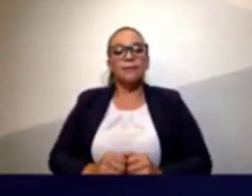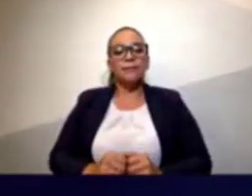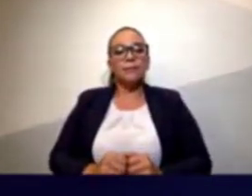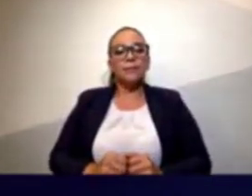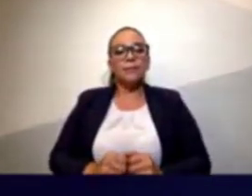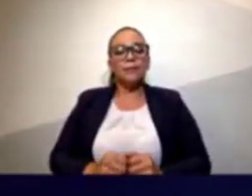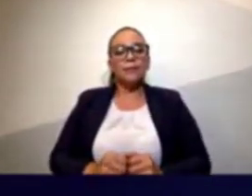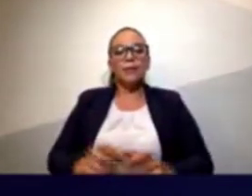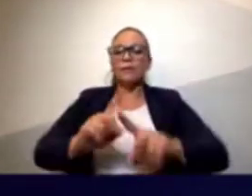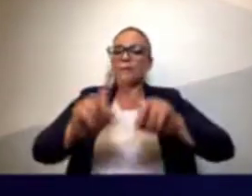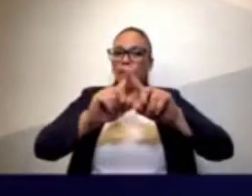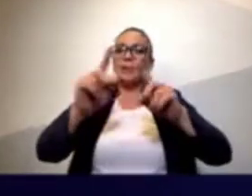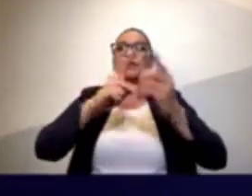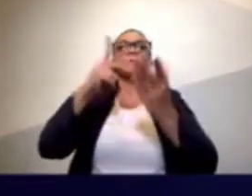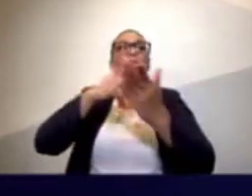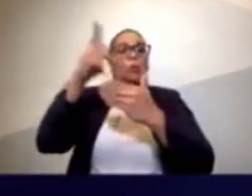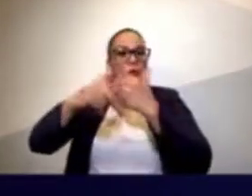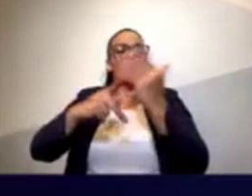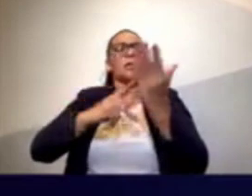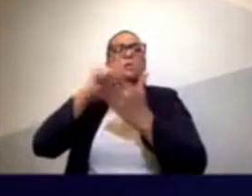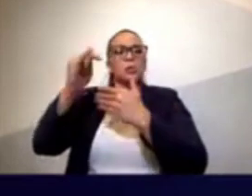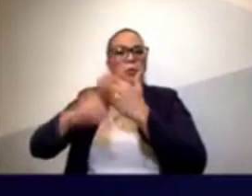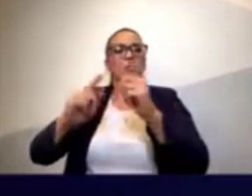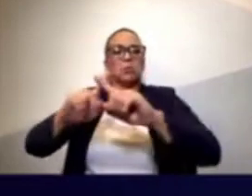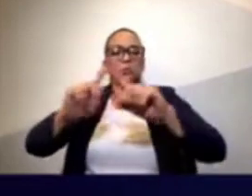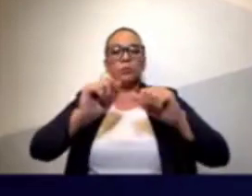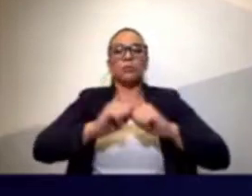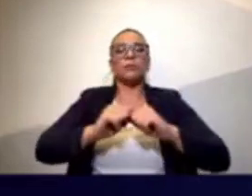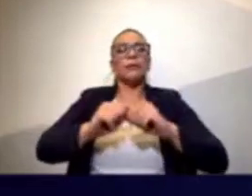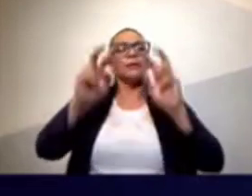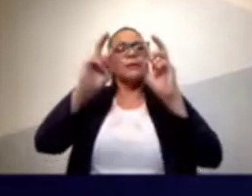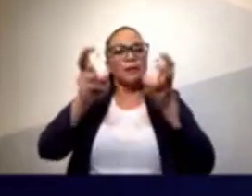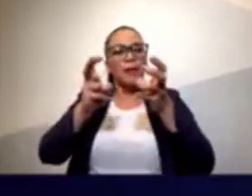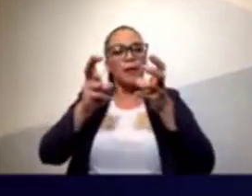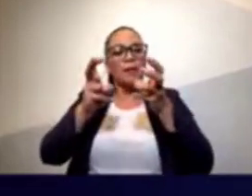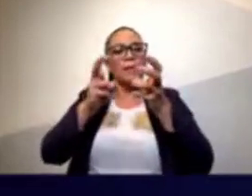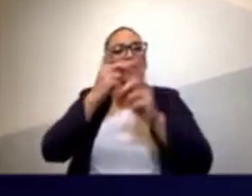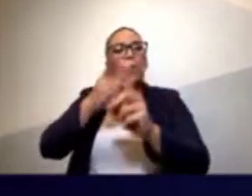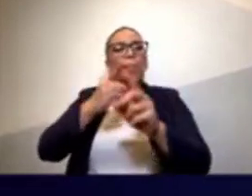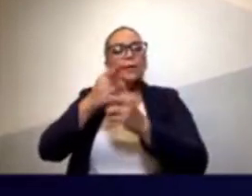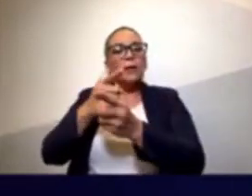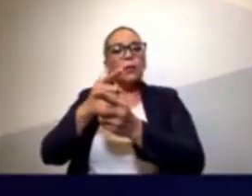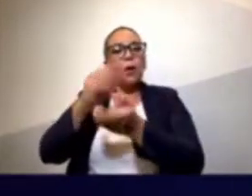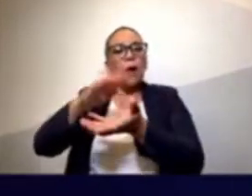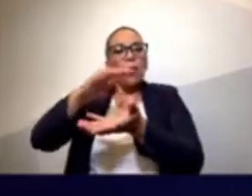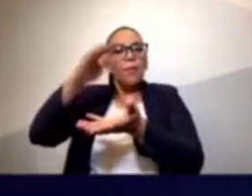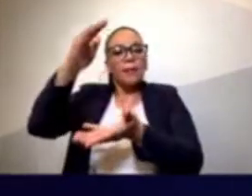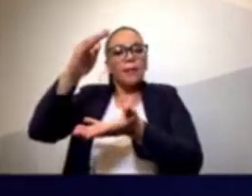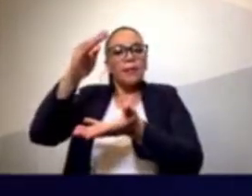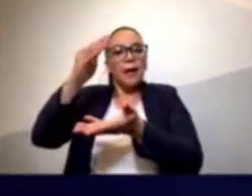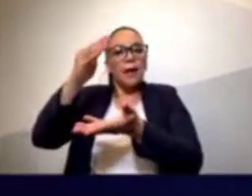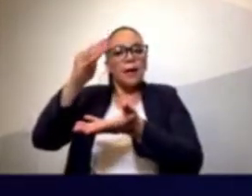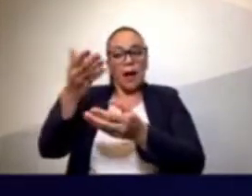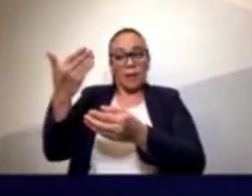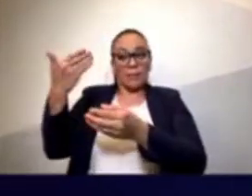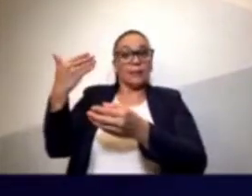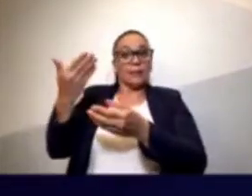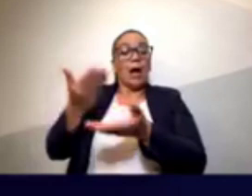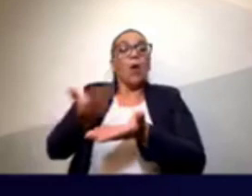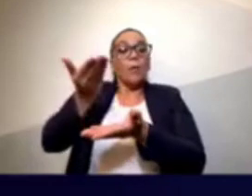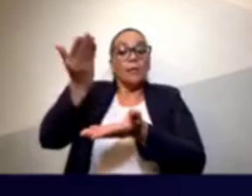Reiterados proyectos basados única y exclusivamente en el tema de aumentar la recaudación tributaria, de aumentar los impuestos.